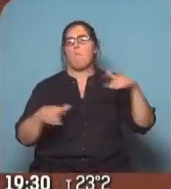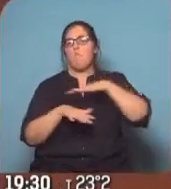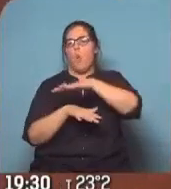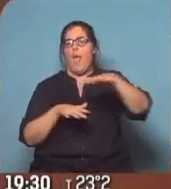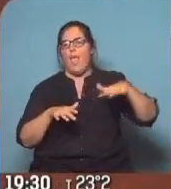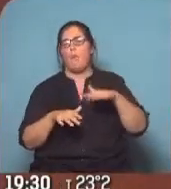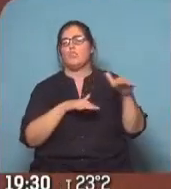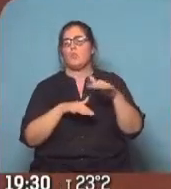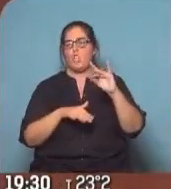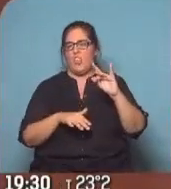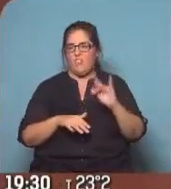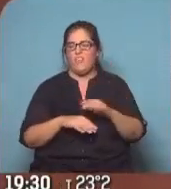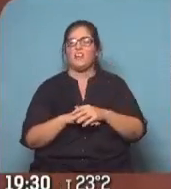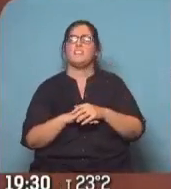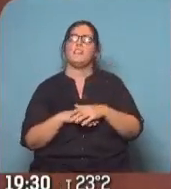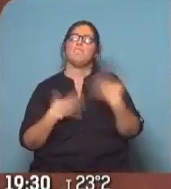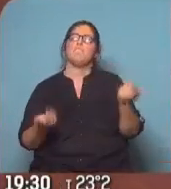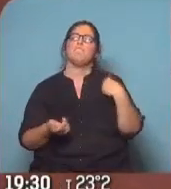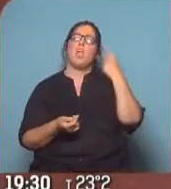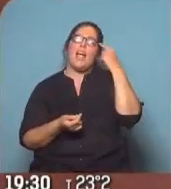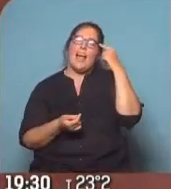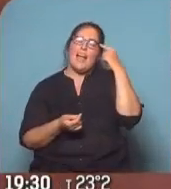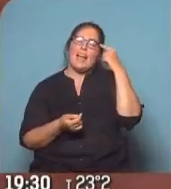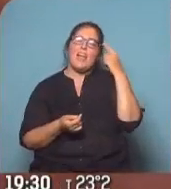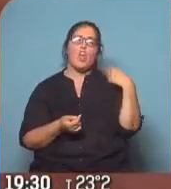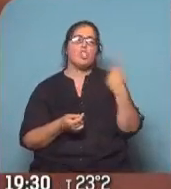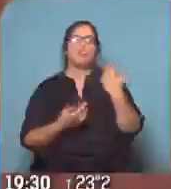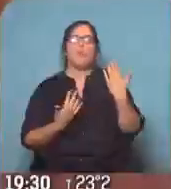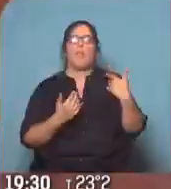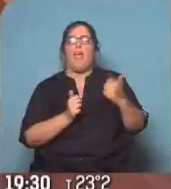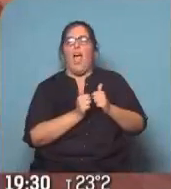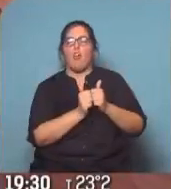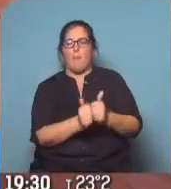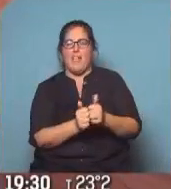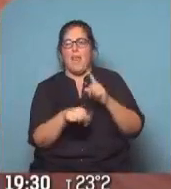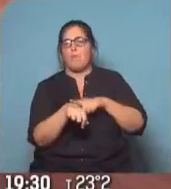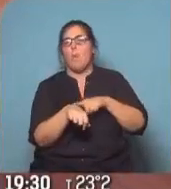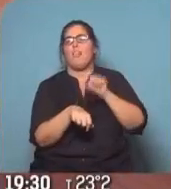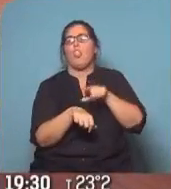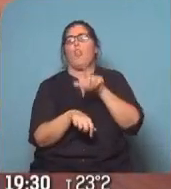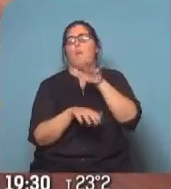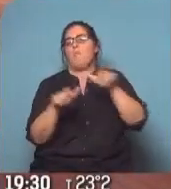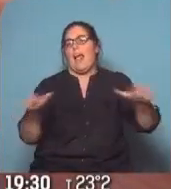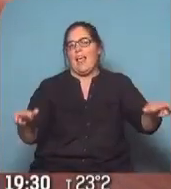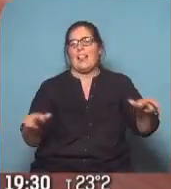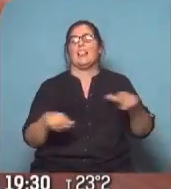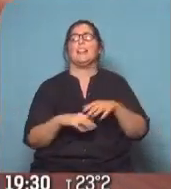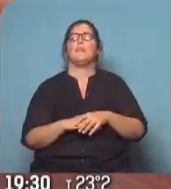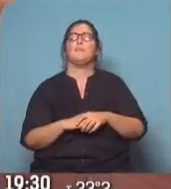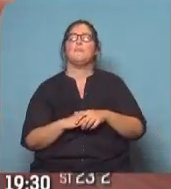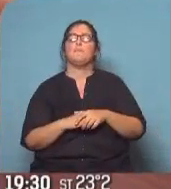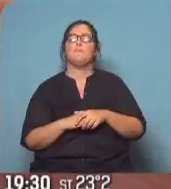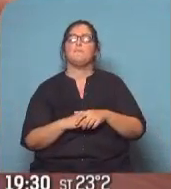situaciones difíciles y creo que lo que podríamos decir es acompañar este momento de nuestro aporte de nuestra gente en